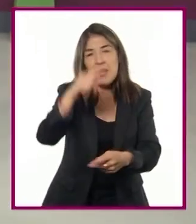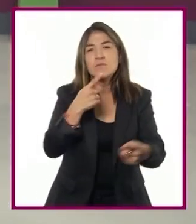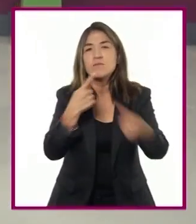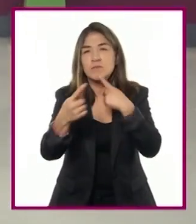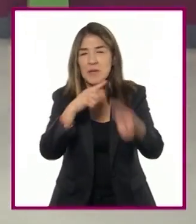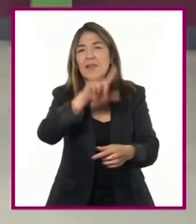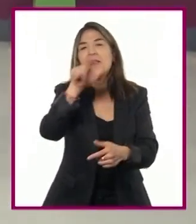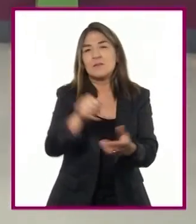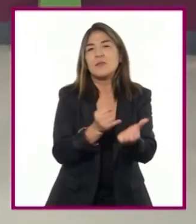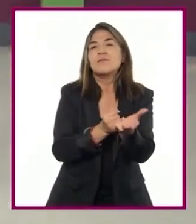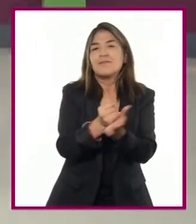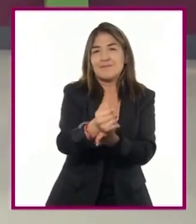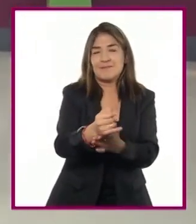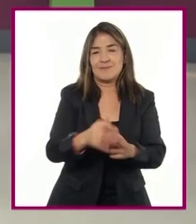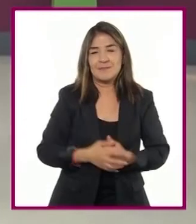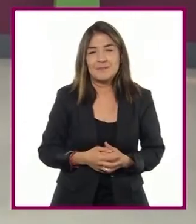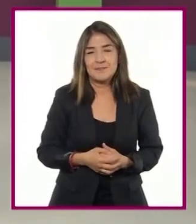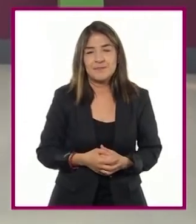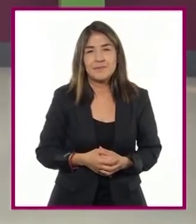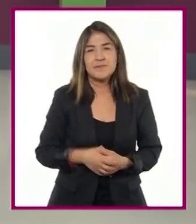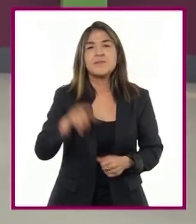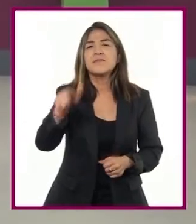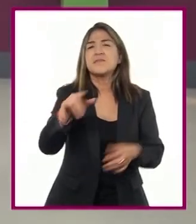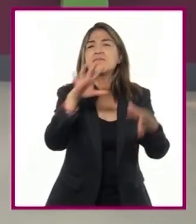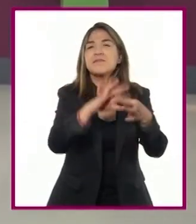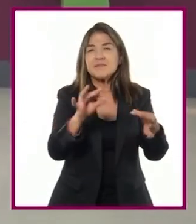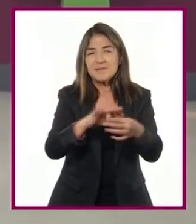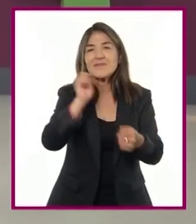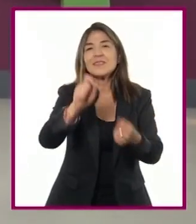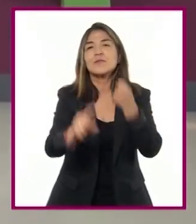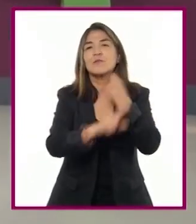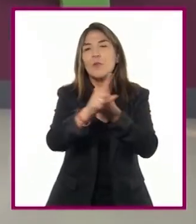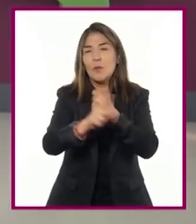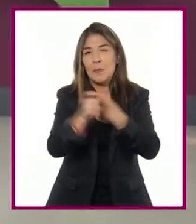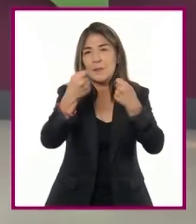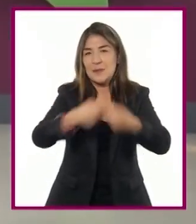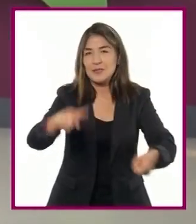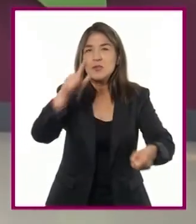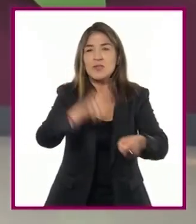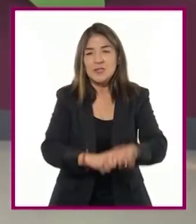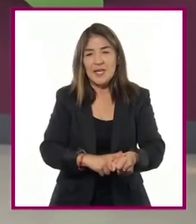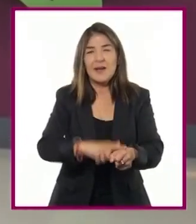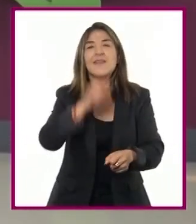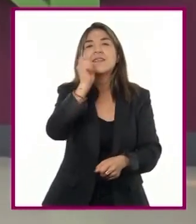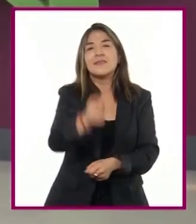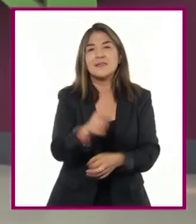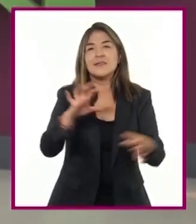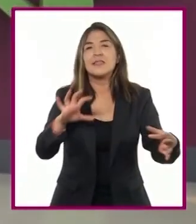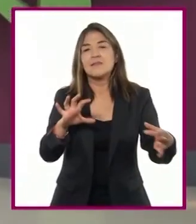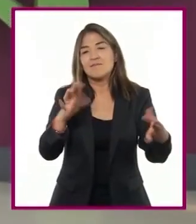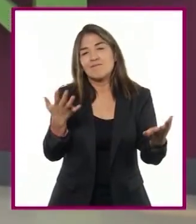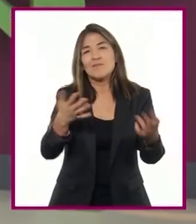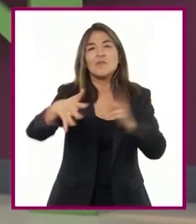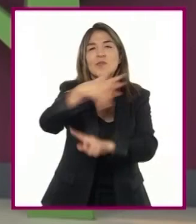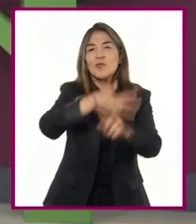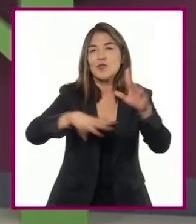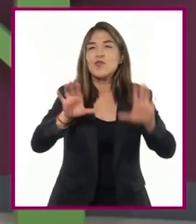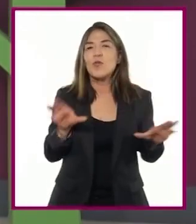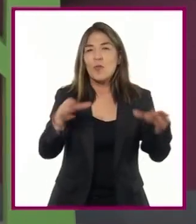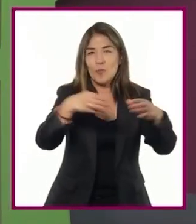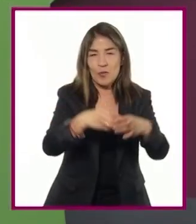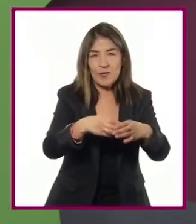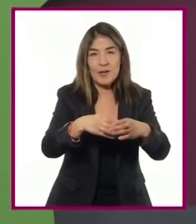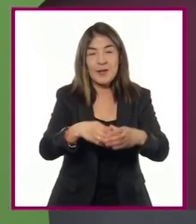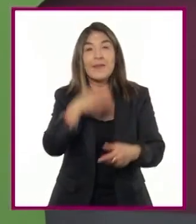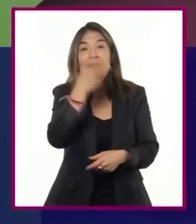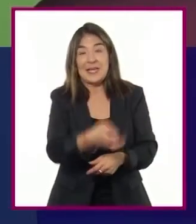Como pueden notar, el caso anterior hace referencia a una problemática social, ya que se ve involucrada una comunidad. Dentro de